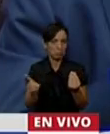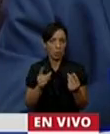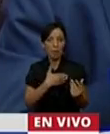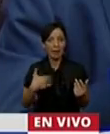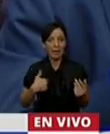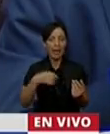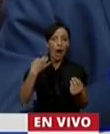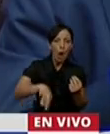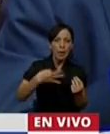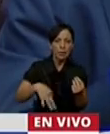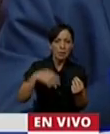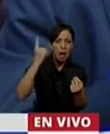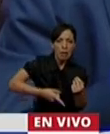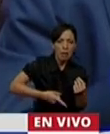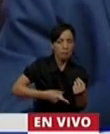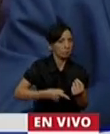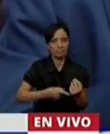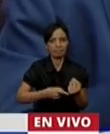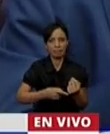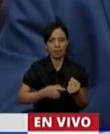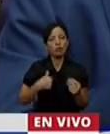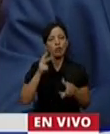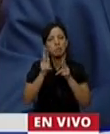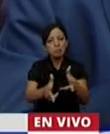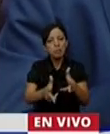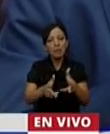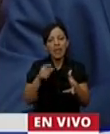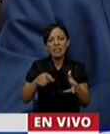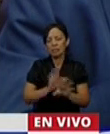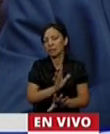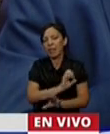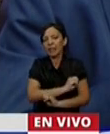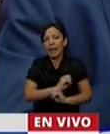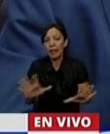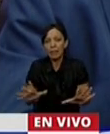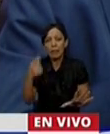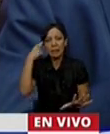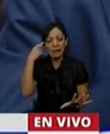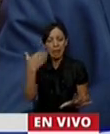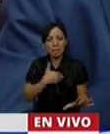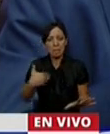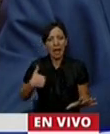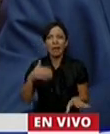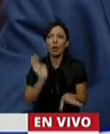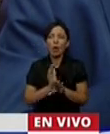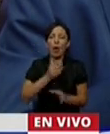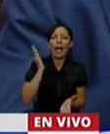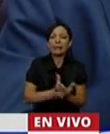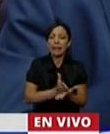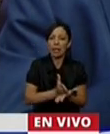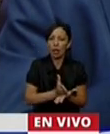el ministro de salud ginés gonzález garcía está en el congreso está en vivo baleares a pedro acaba de llegar lo